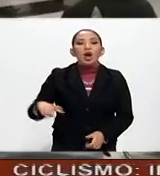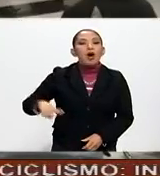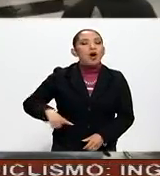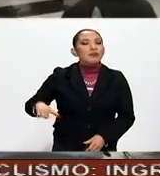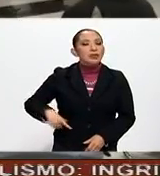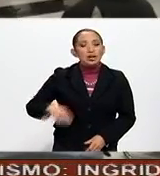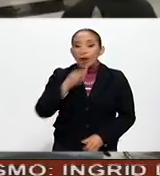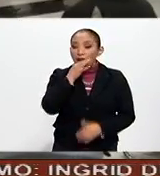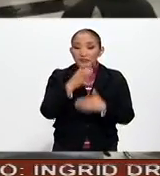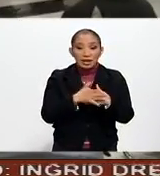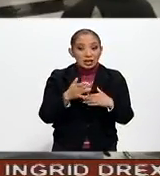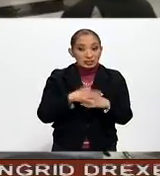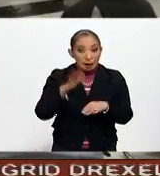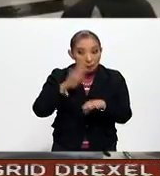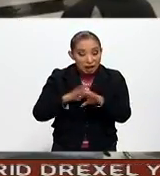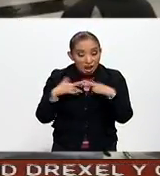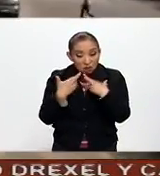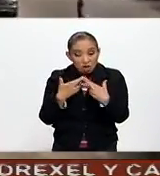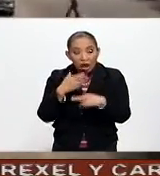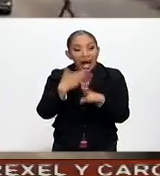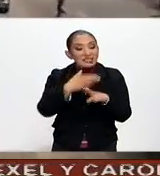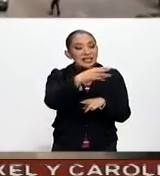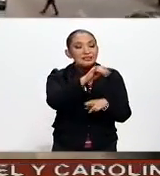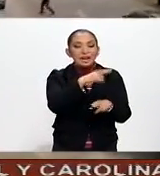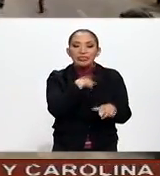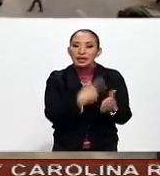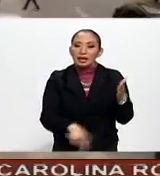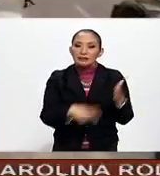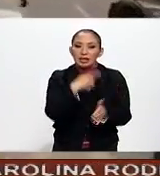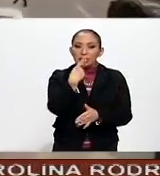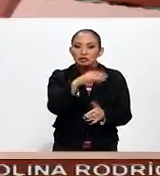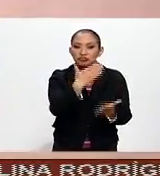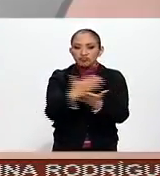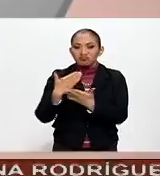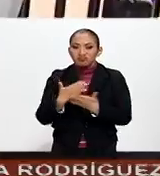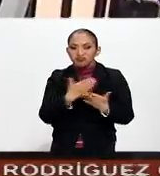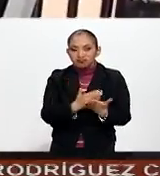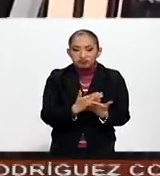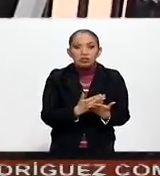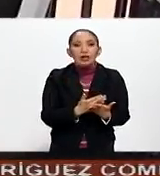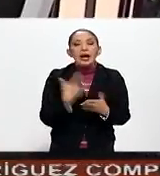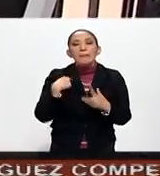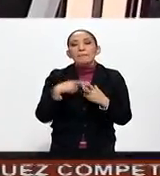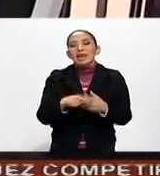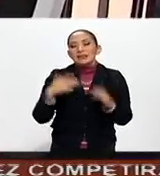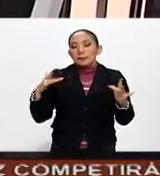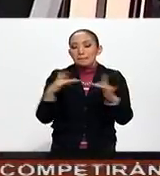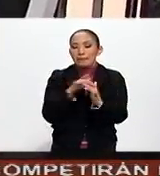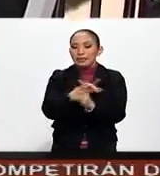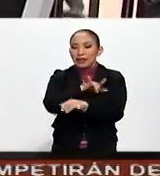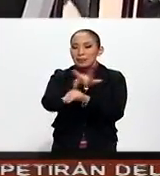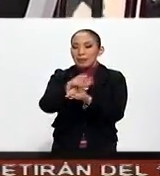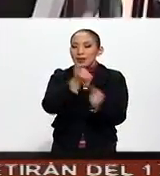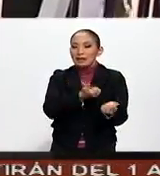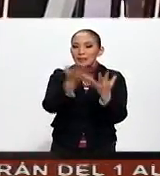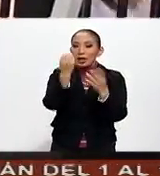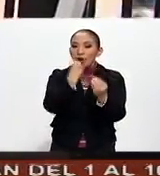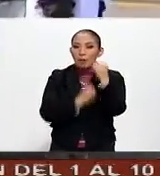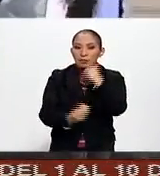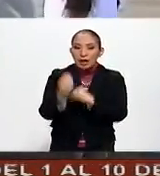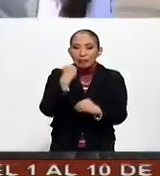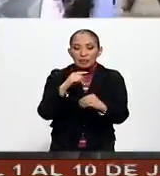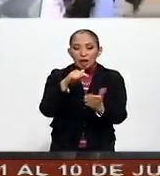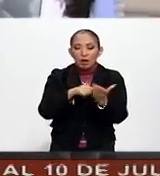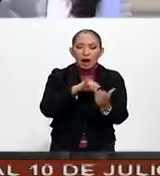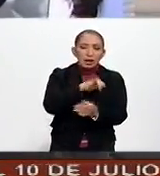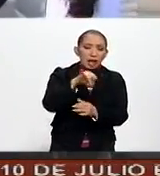Gobernación advierte que no habrá más reuniones hasta que la CENTE retire los bloqueos. Inicia el puente aéreo para abastecer de alimentos a las